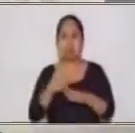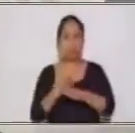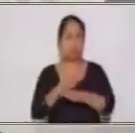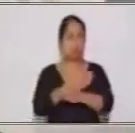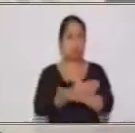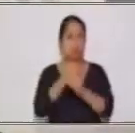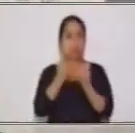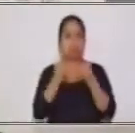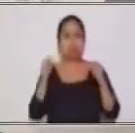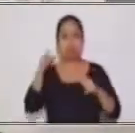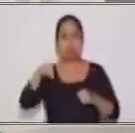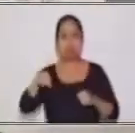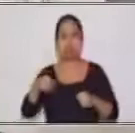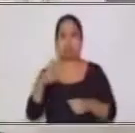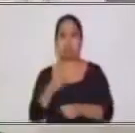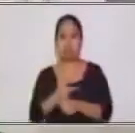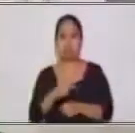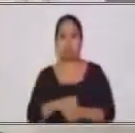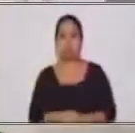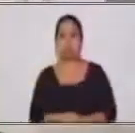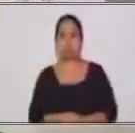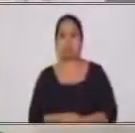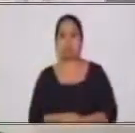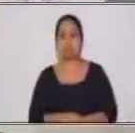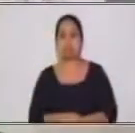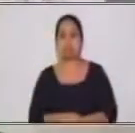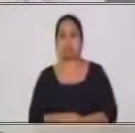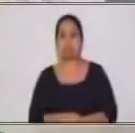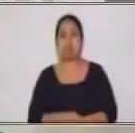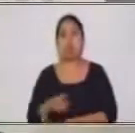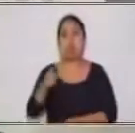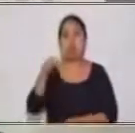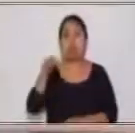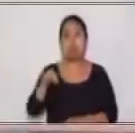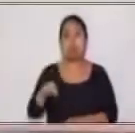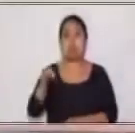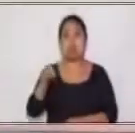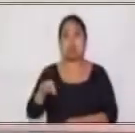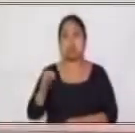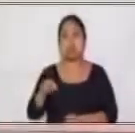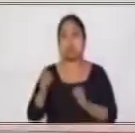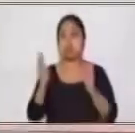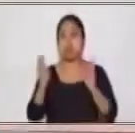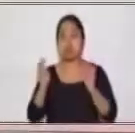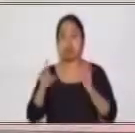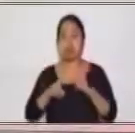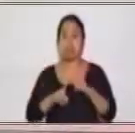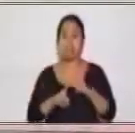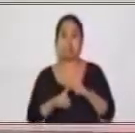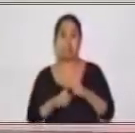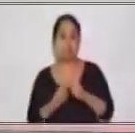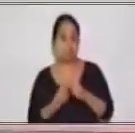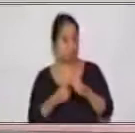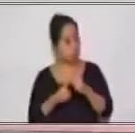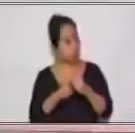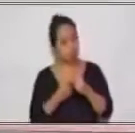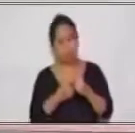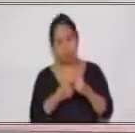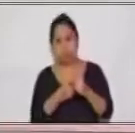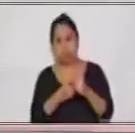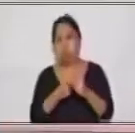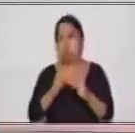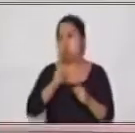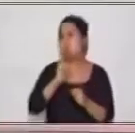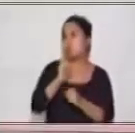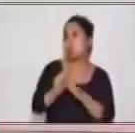en Guatemala. En este proceso del neoclasicismo podemos abarcarnos a principios del siglo XIX,